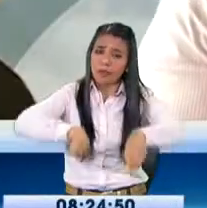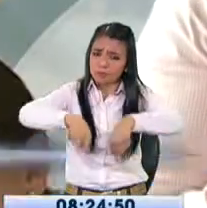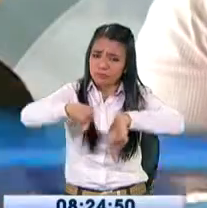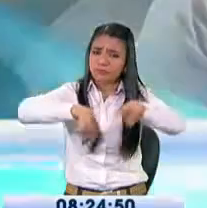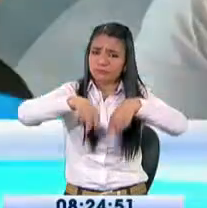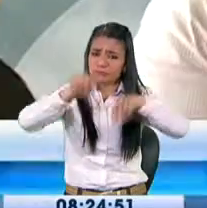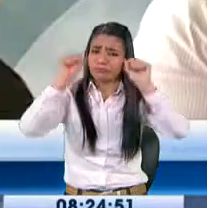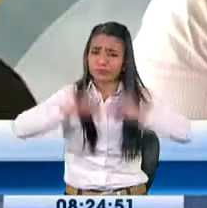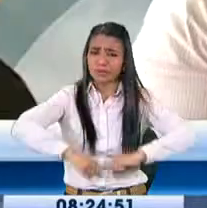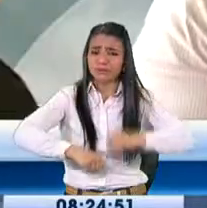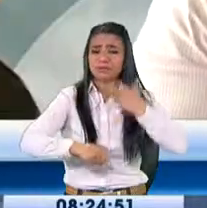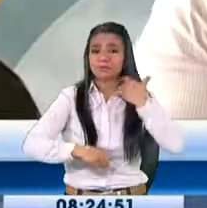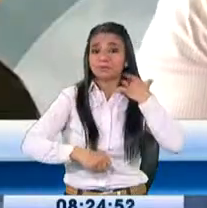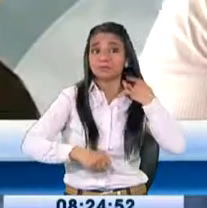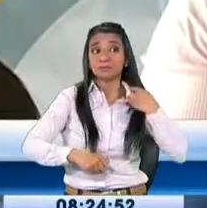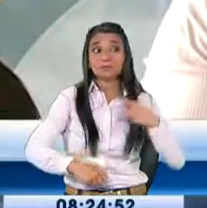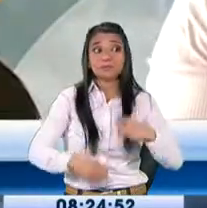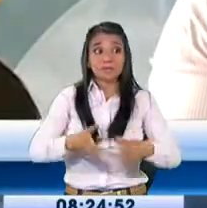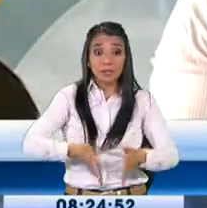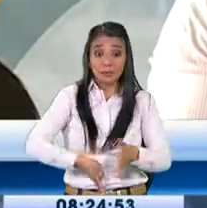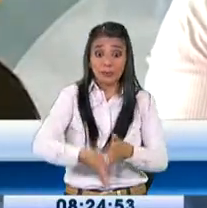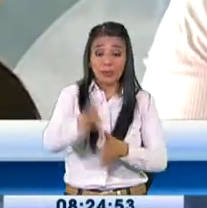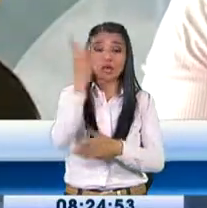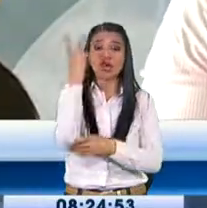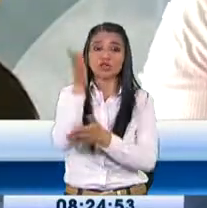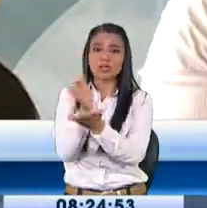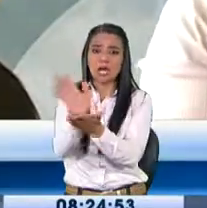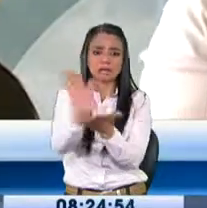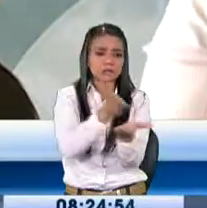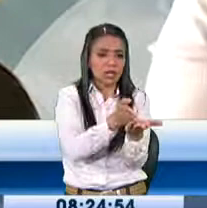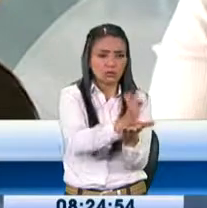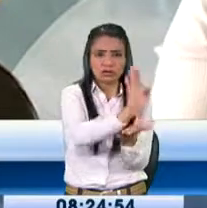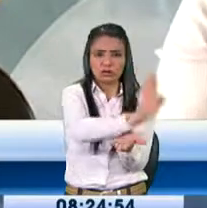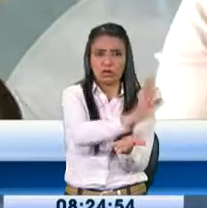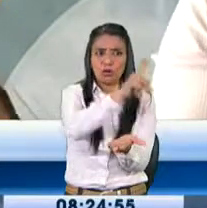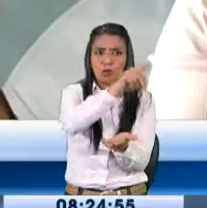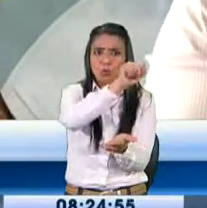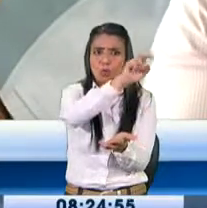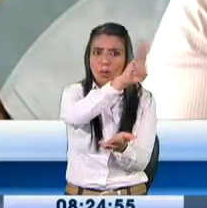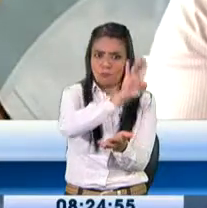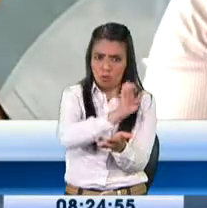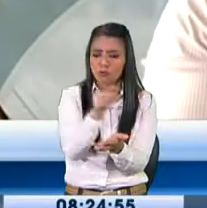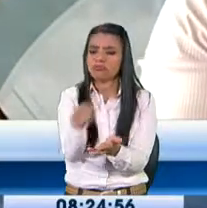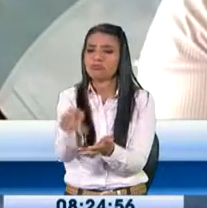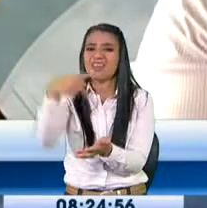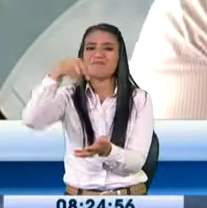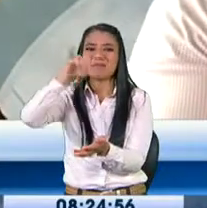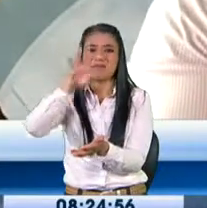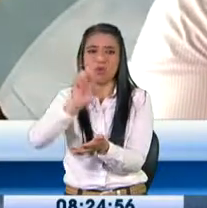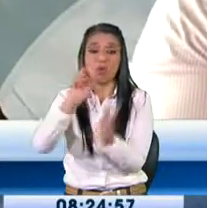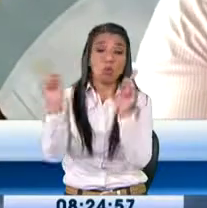vía tendremos 2 accesos a nuestro territorio y no tendremos